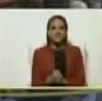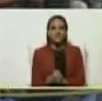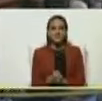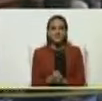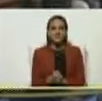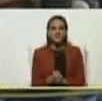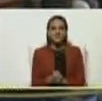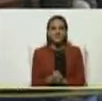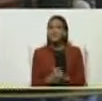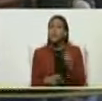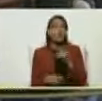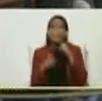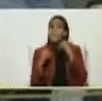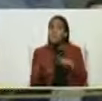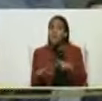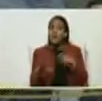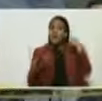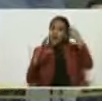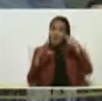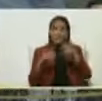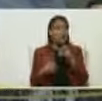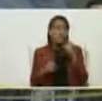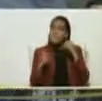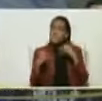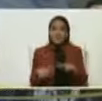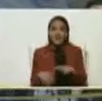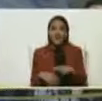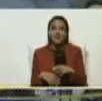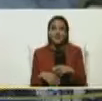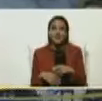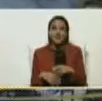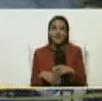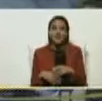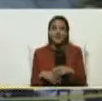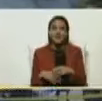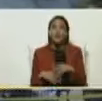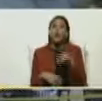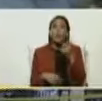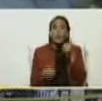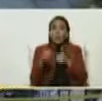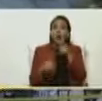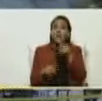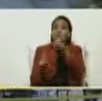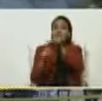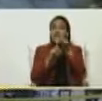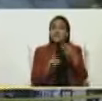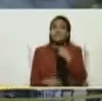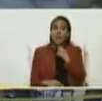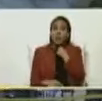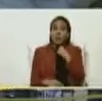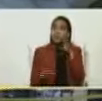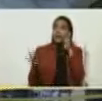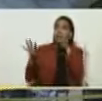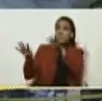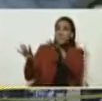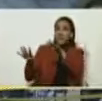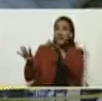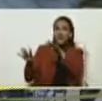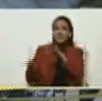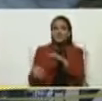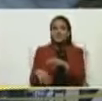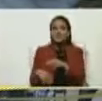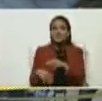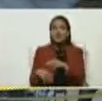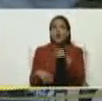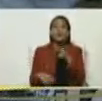No se la pierdan. El capítulo que más le guste a ustedes fue el número 5. Pues le